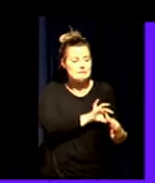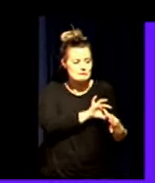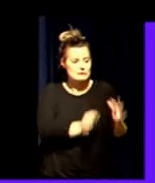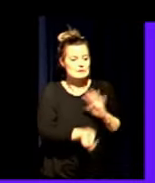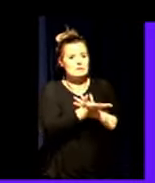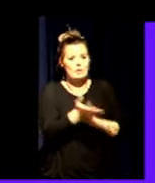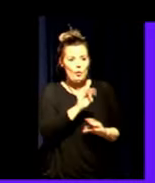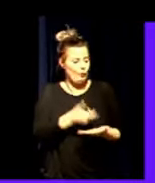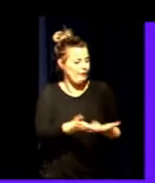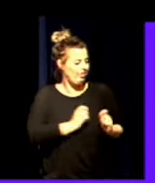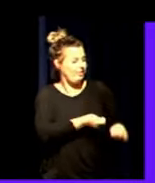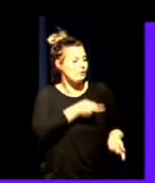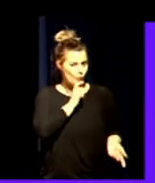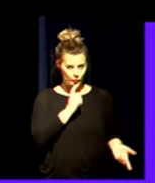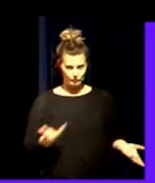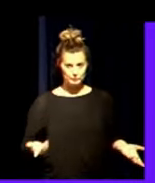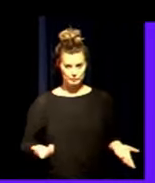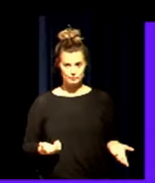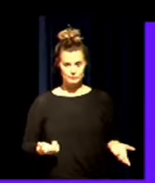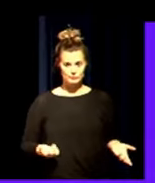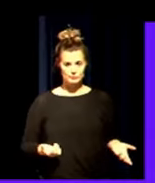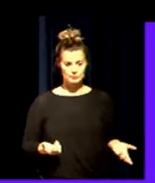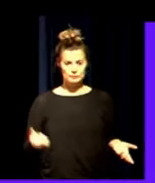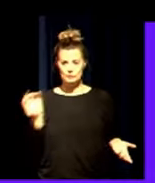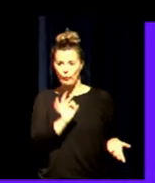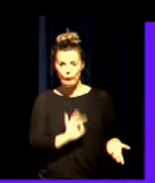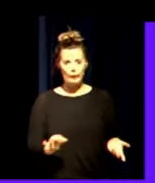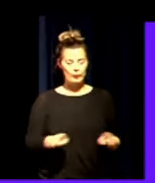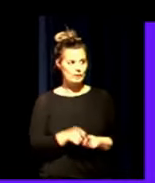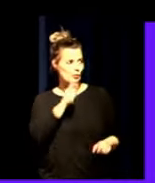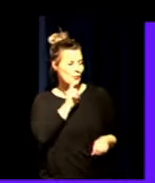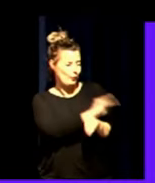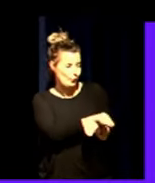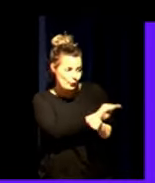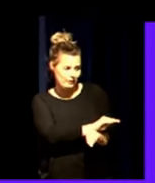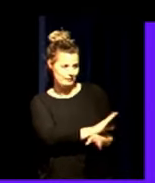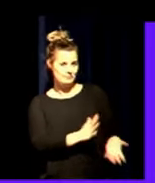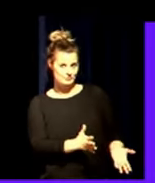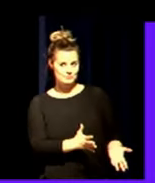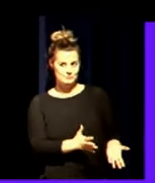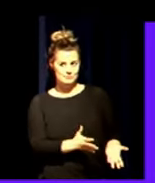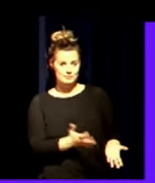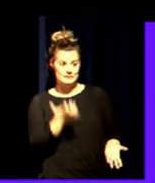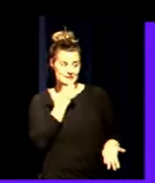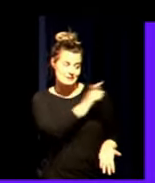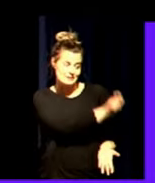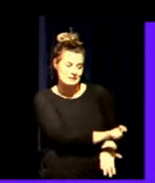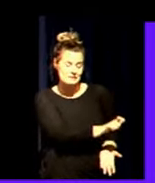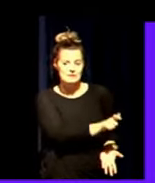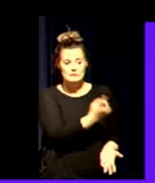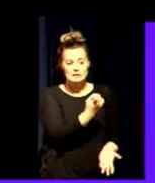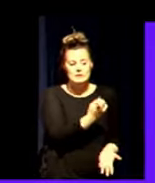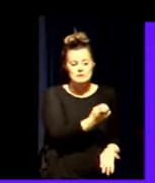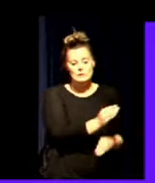confianza, ¿eh?, con cómo prestar cuidado al que necesita el cuidado, ¿no?, con